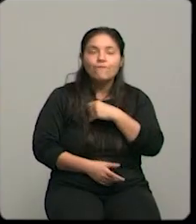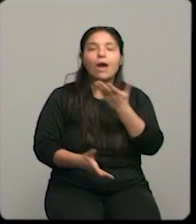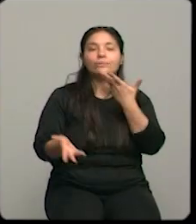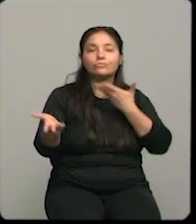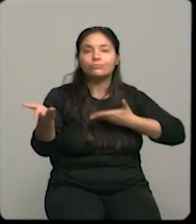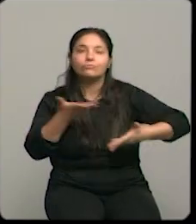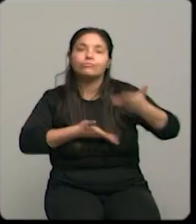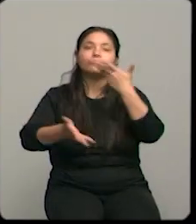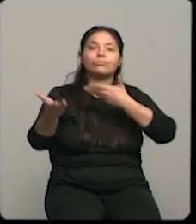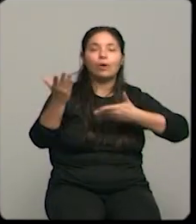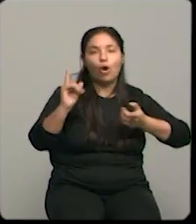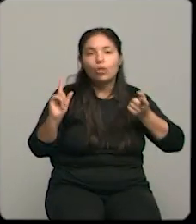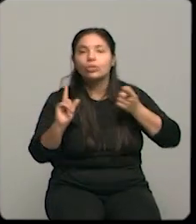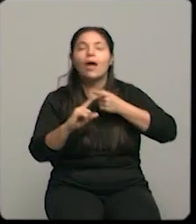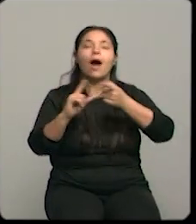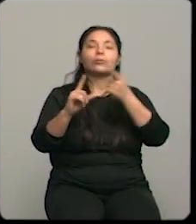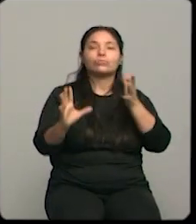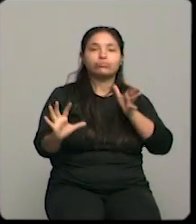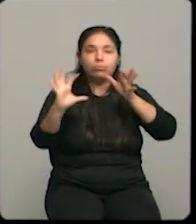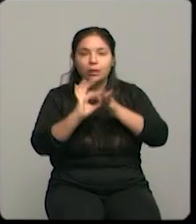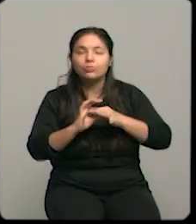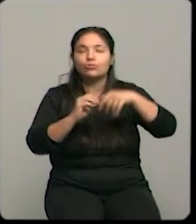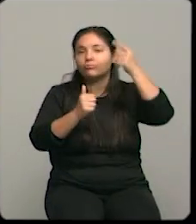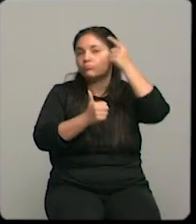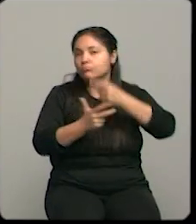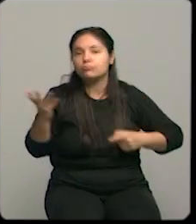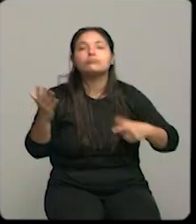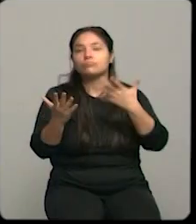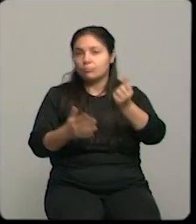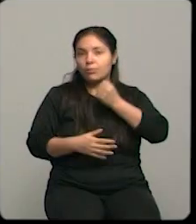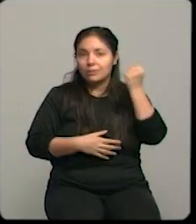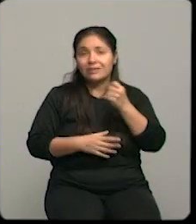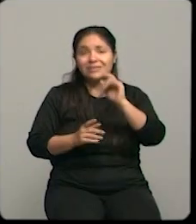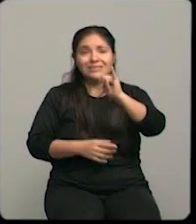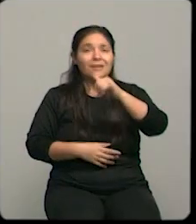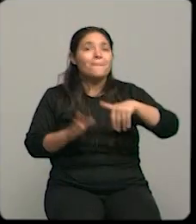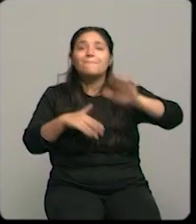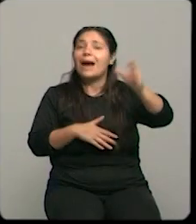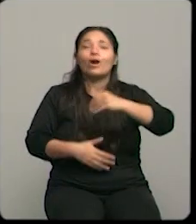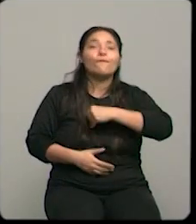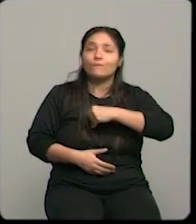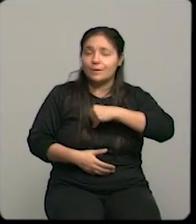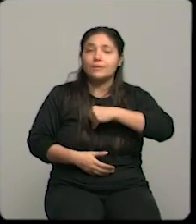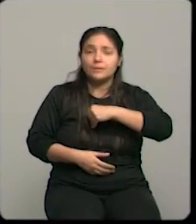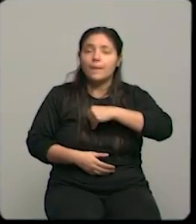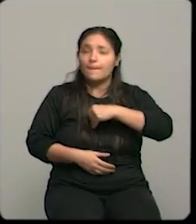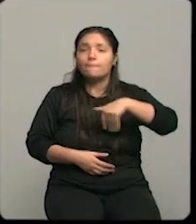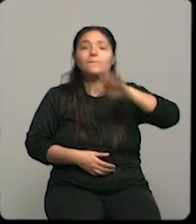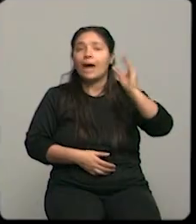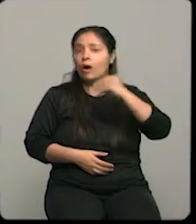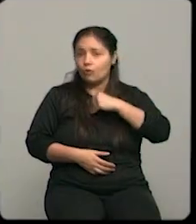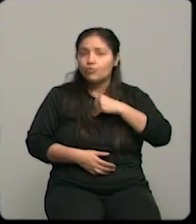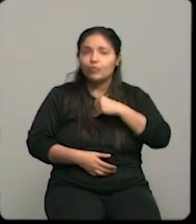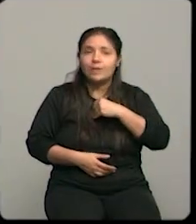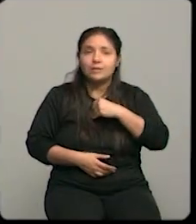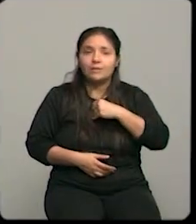vuelta, claro. Es la conexión, son un montón de factores que juegan para que sea dijiste una palabra perfecto. clave, es confianza. Sí. Confianza en esto, ¿no? Uno tiene que